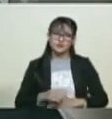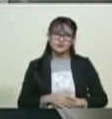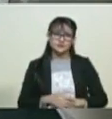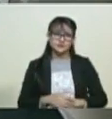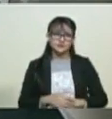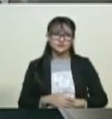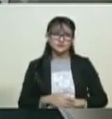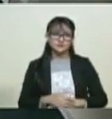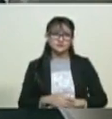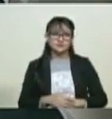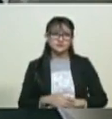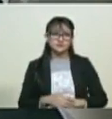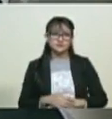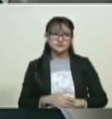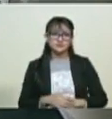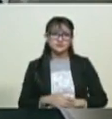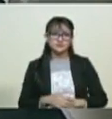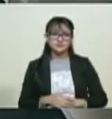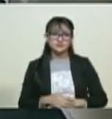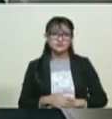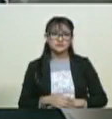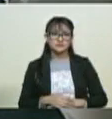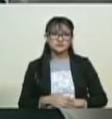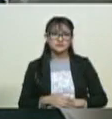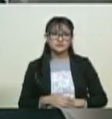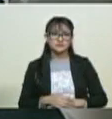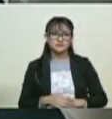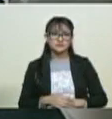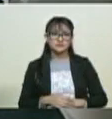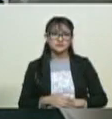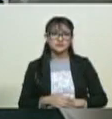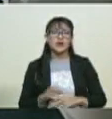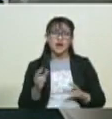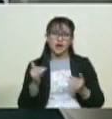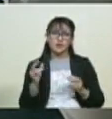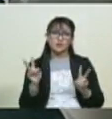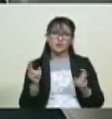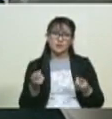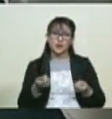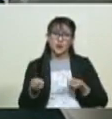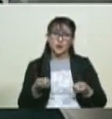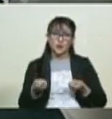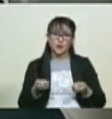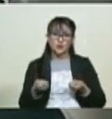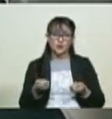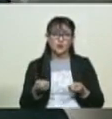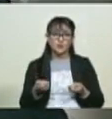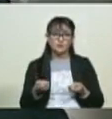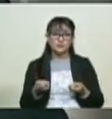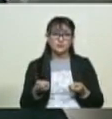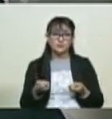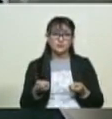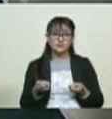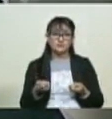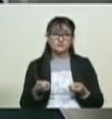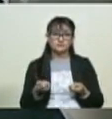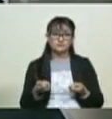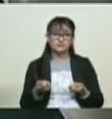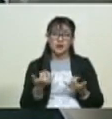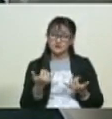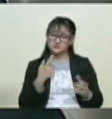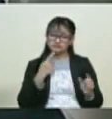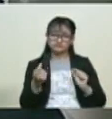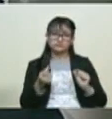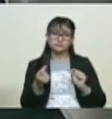indudablemente que tenemos por delante un tema económico que creo que que hay que acometer y